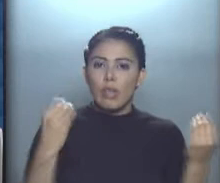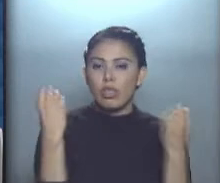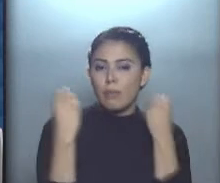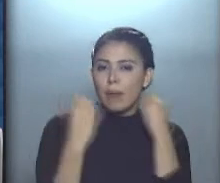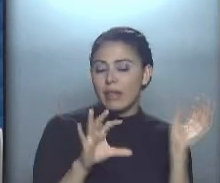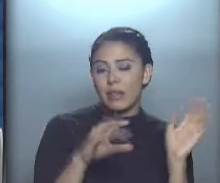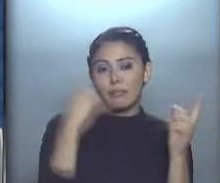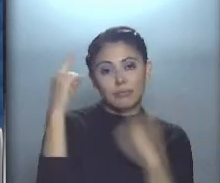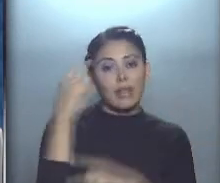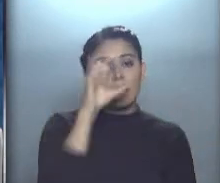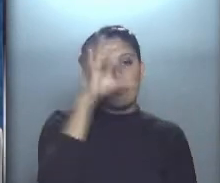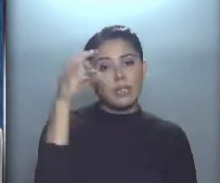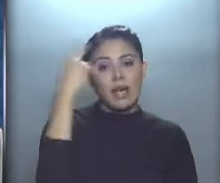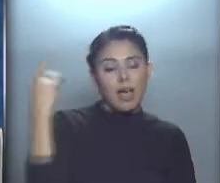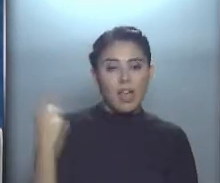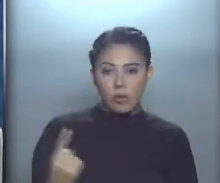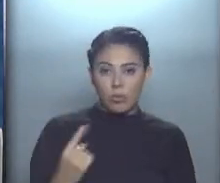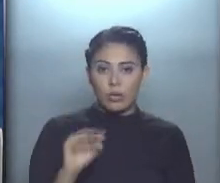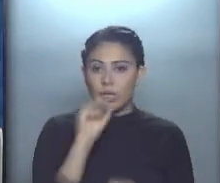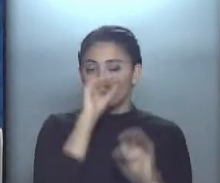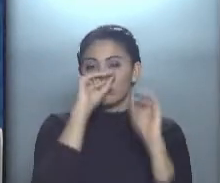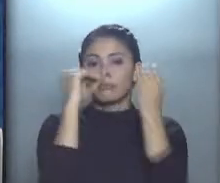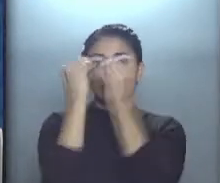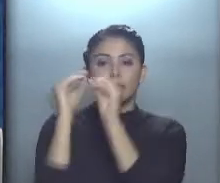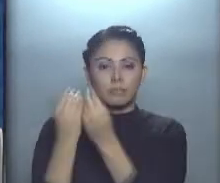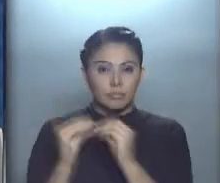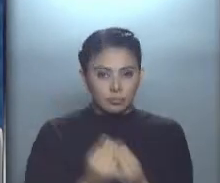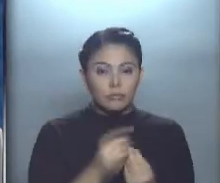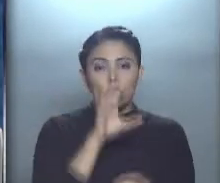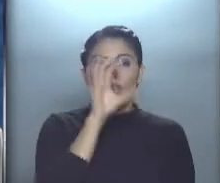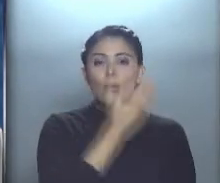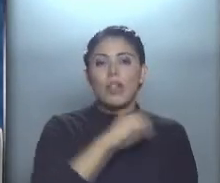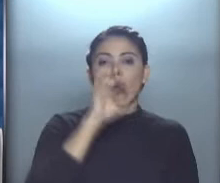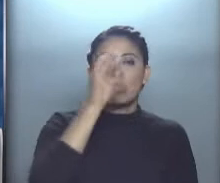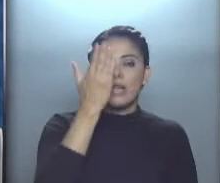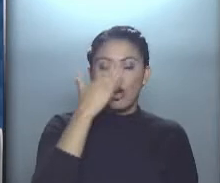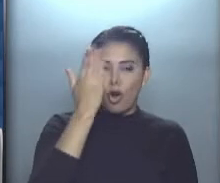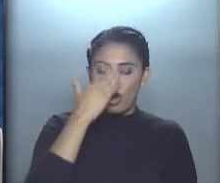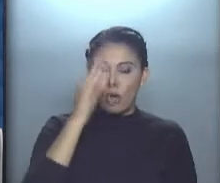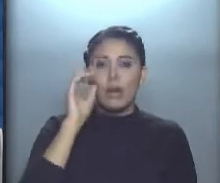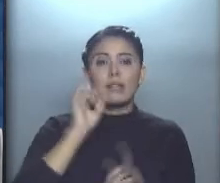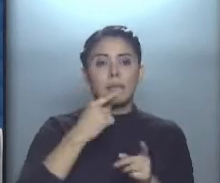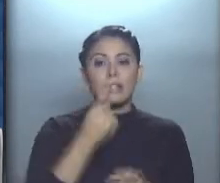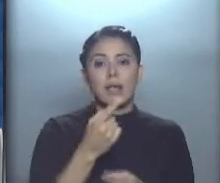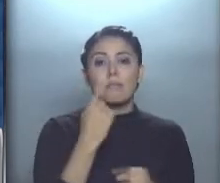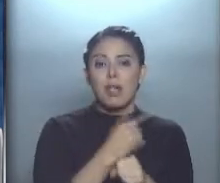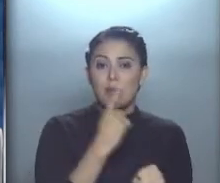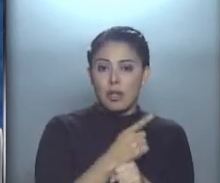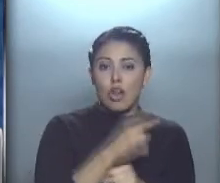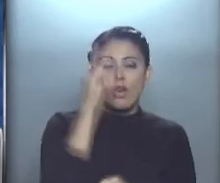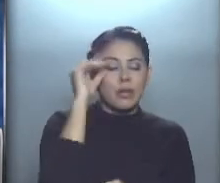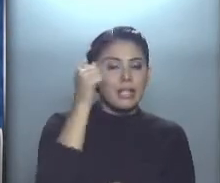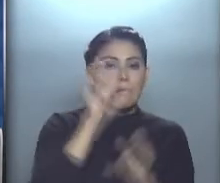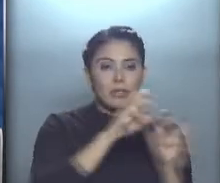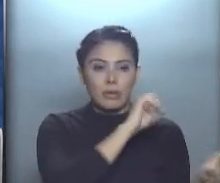dispersos. Cada una de las jurisdicciones provinciales ha hecho una recopilación de antecedentes. El gobernador de la provincia de Córdoba hacía mención, primero, que se habían detenido 96